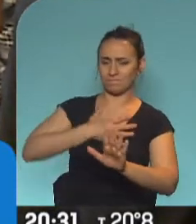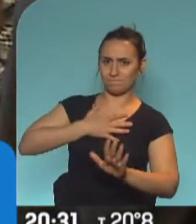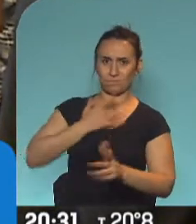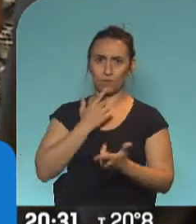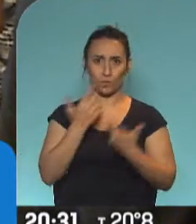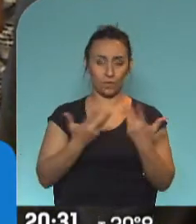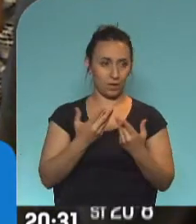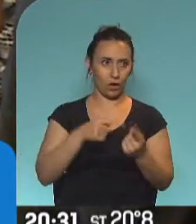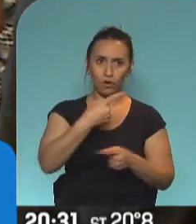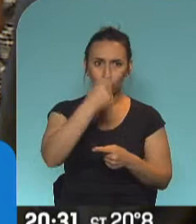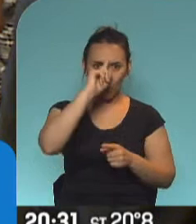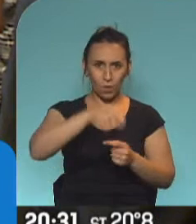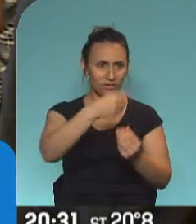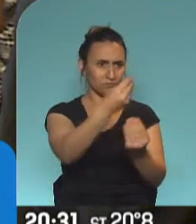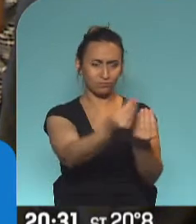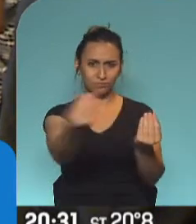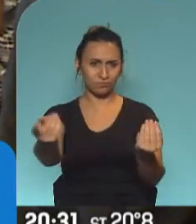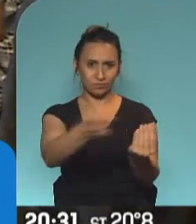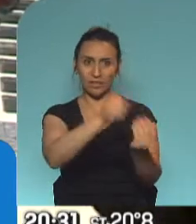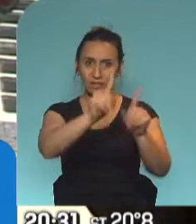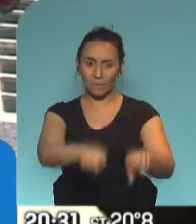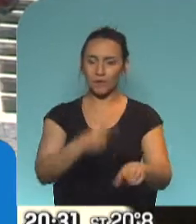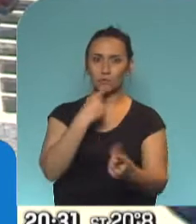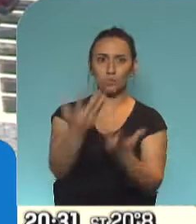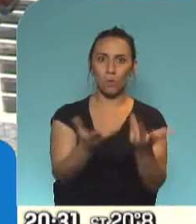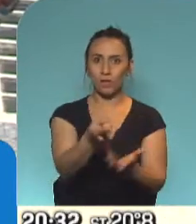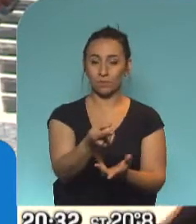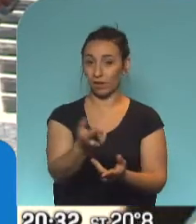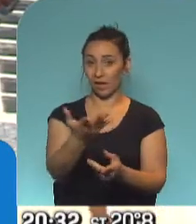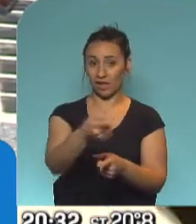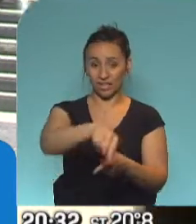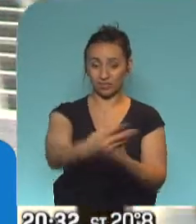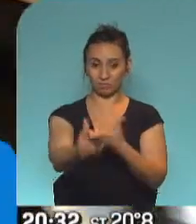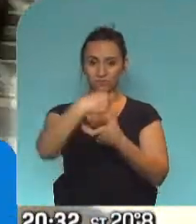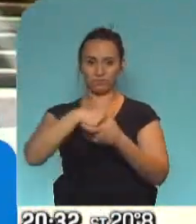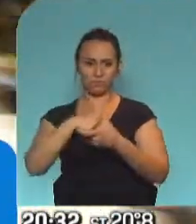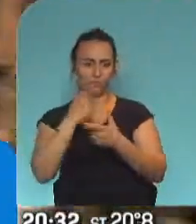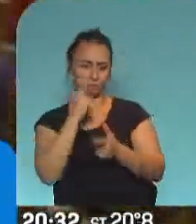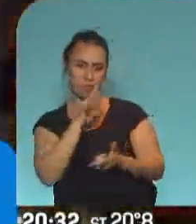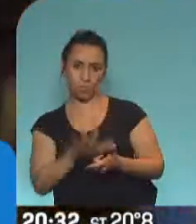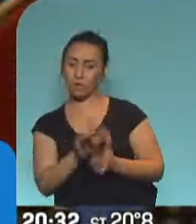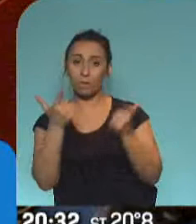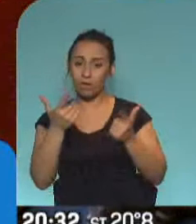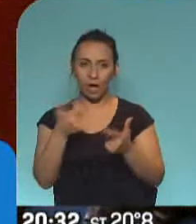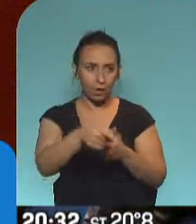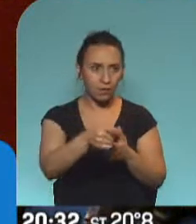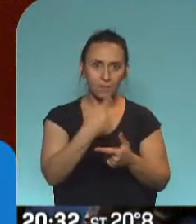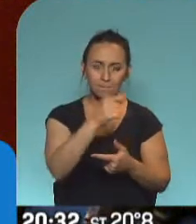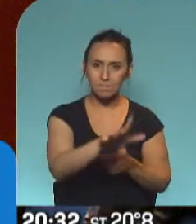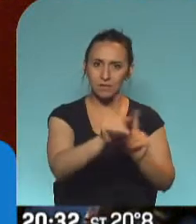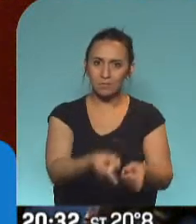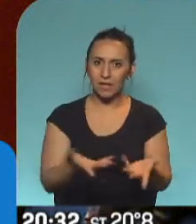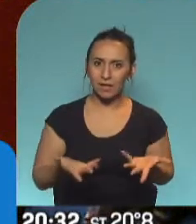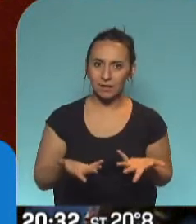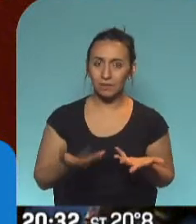montón de jueces trasladados que no formaban parte de la discusión jurídica. Entonces, va a haber que buscar esas excepciones, señor Espósito,